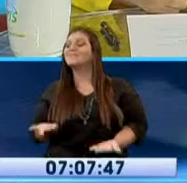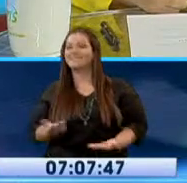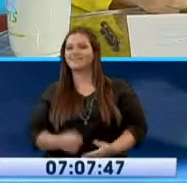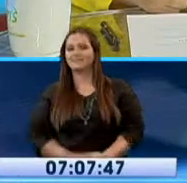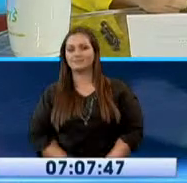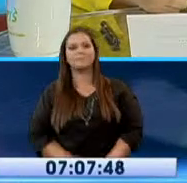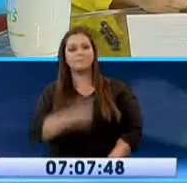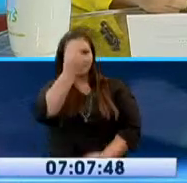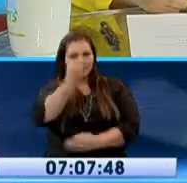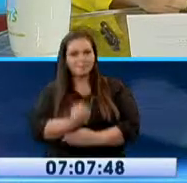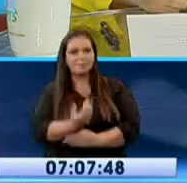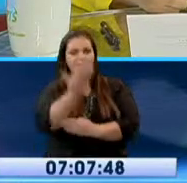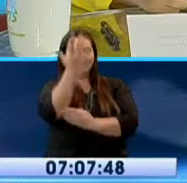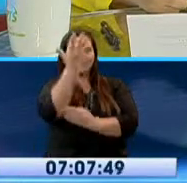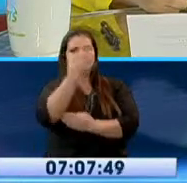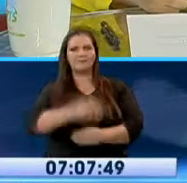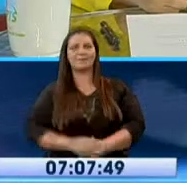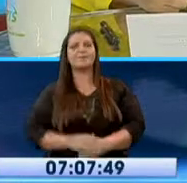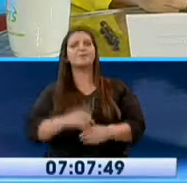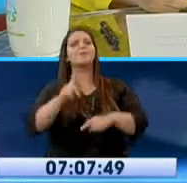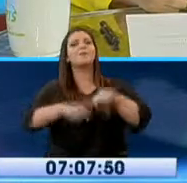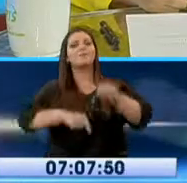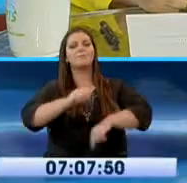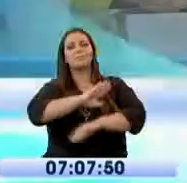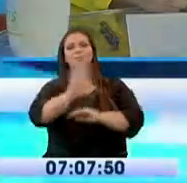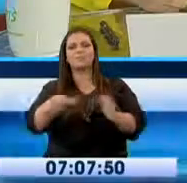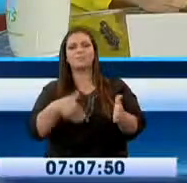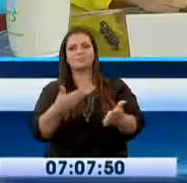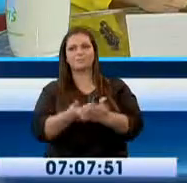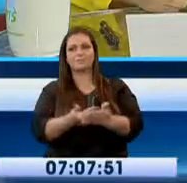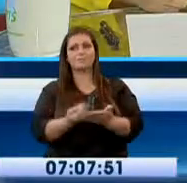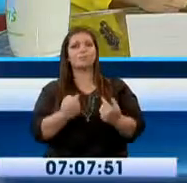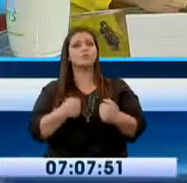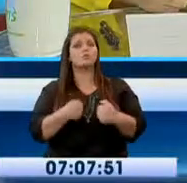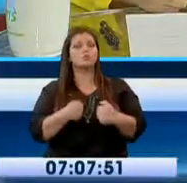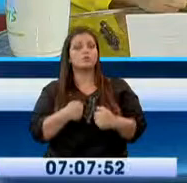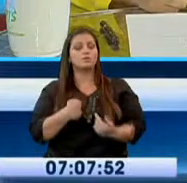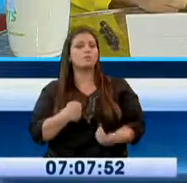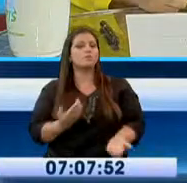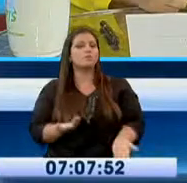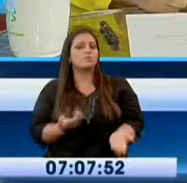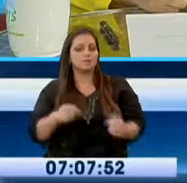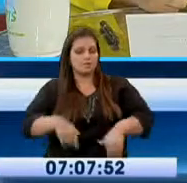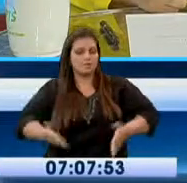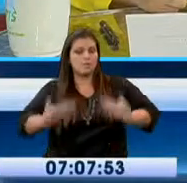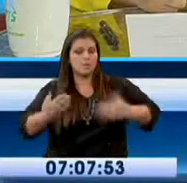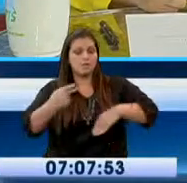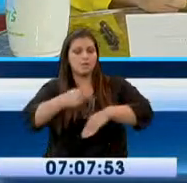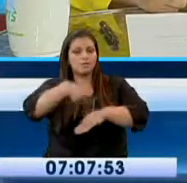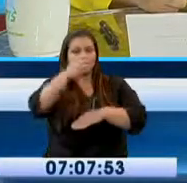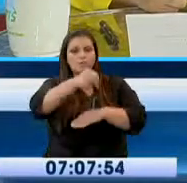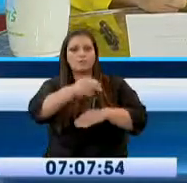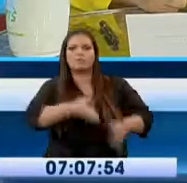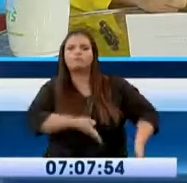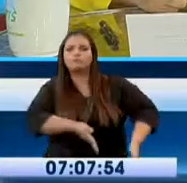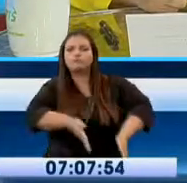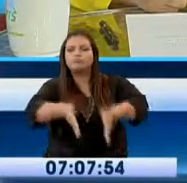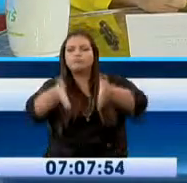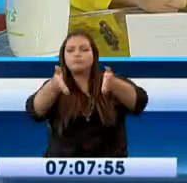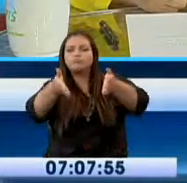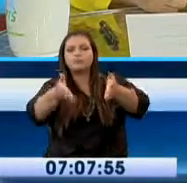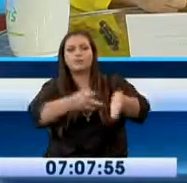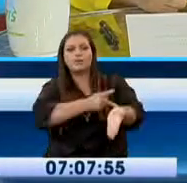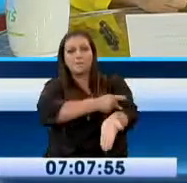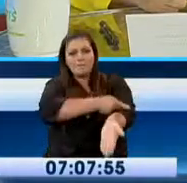Muy buenos días, compañera Luisa y amigos televidentes. ¿Qué tal? Pues estoy en la entrada de Flor de Bastión, sobre la avenida Modesto Luque, a